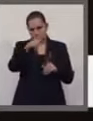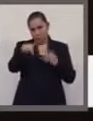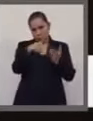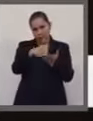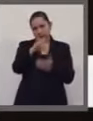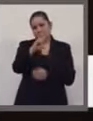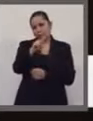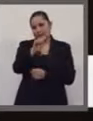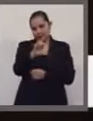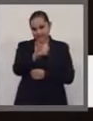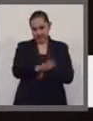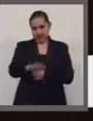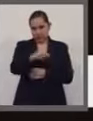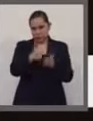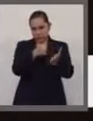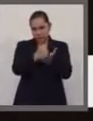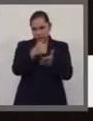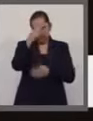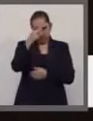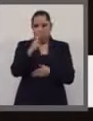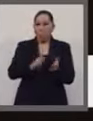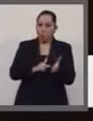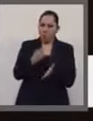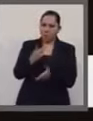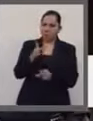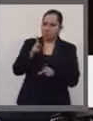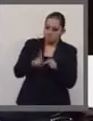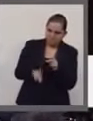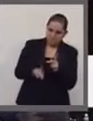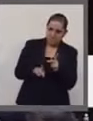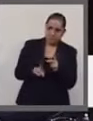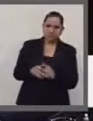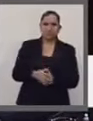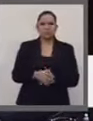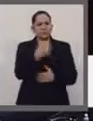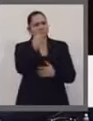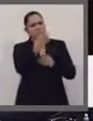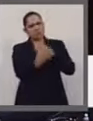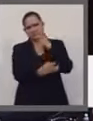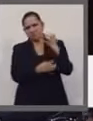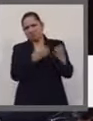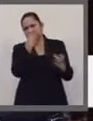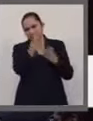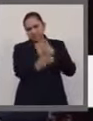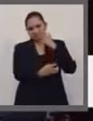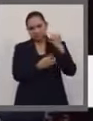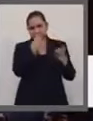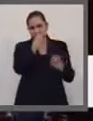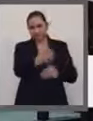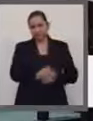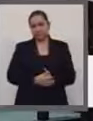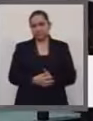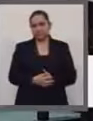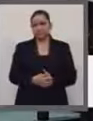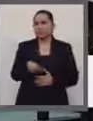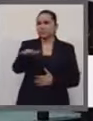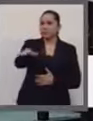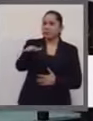oriente... ...hacerle comercial al negocio. No, ese no es tema. Esa no es su